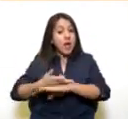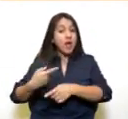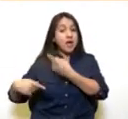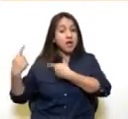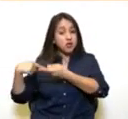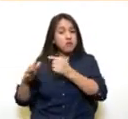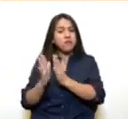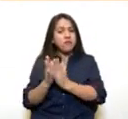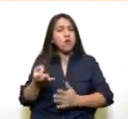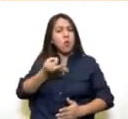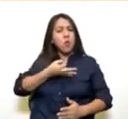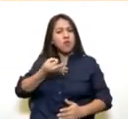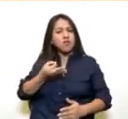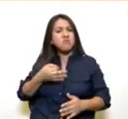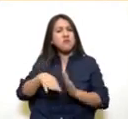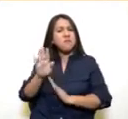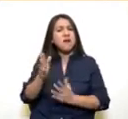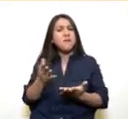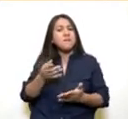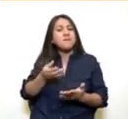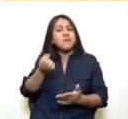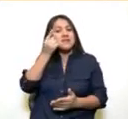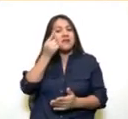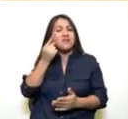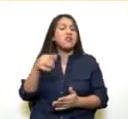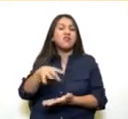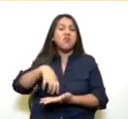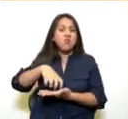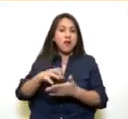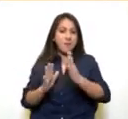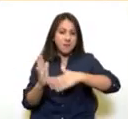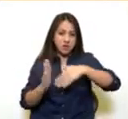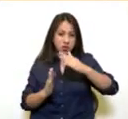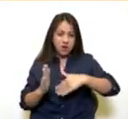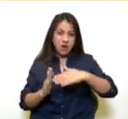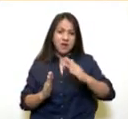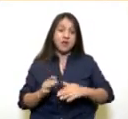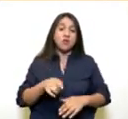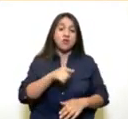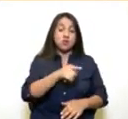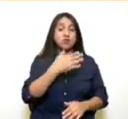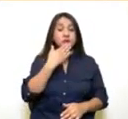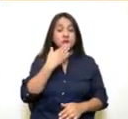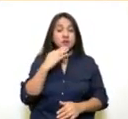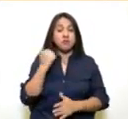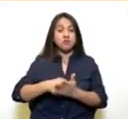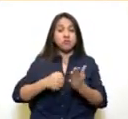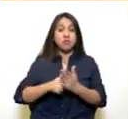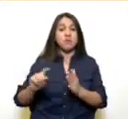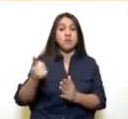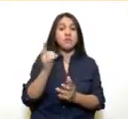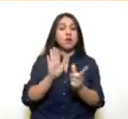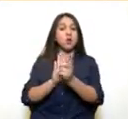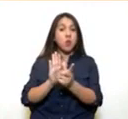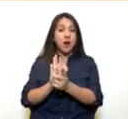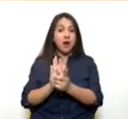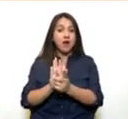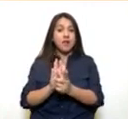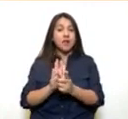y debemos conocer mejor y usted la gracia que usted ha relevado ha colocado a la pintana en el primer lugar de la